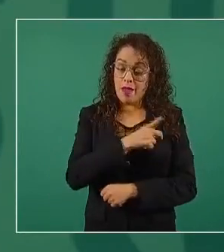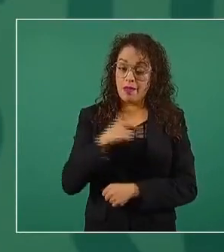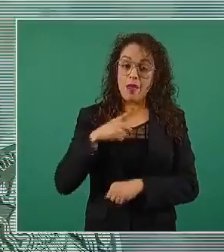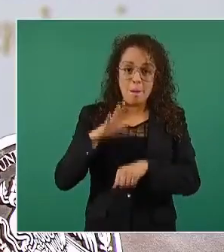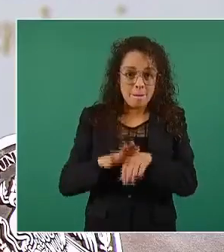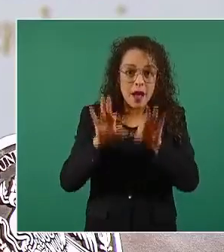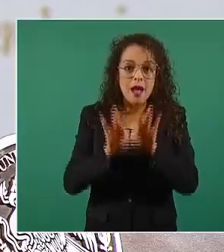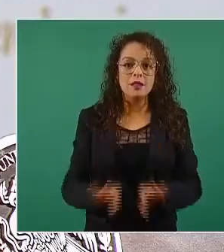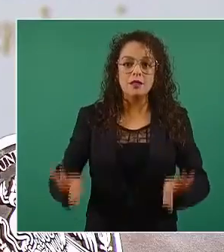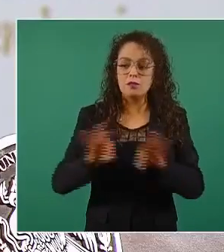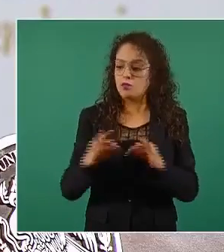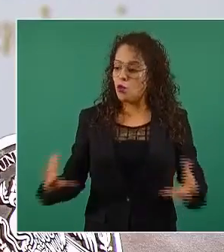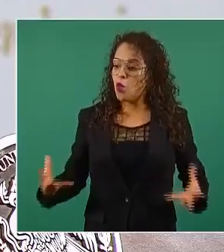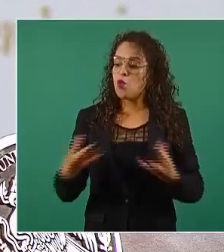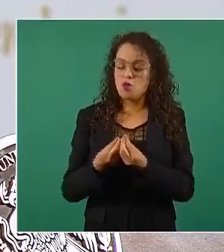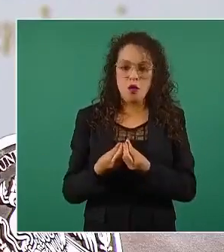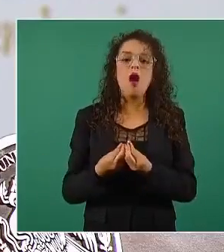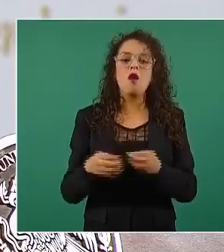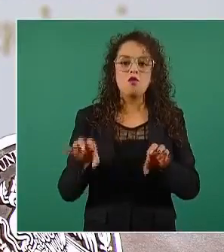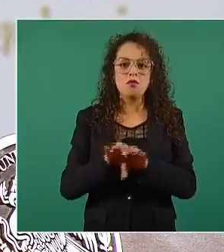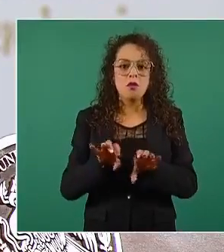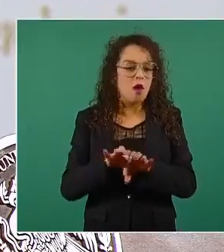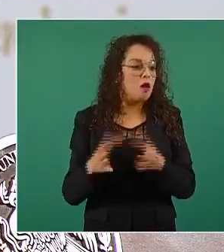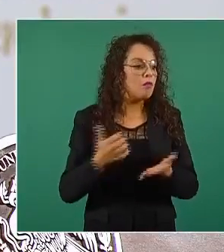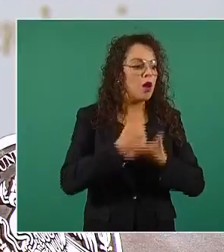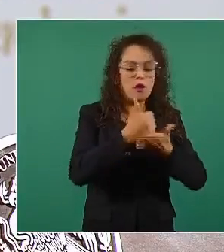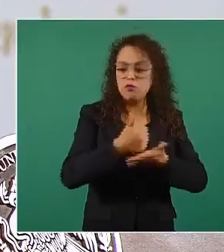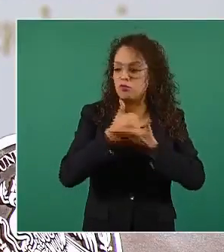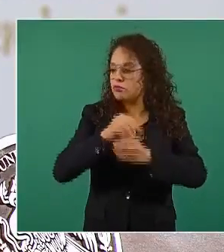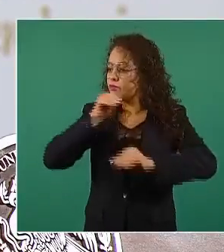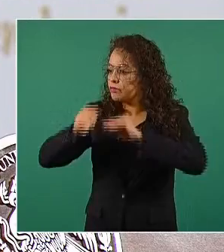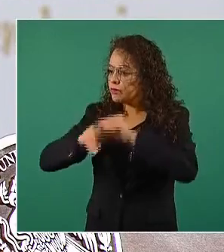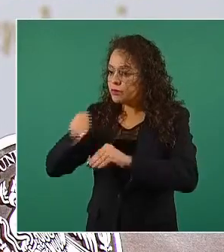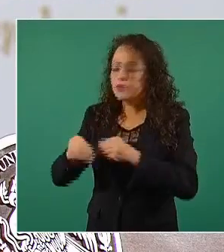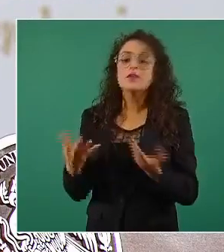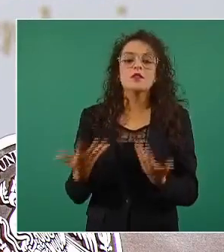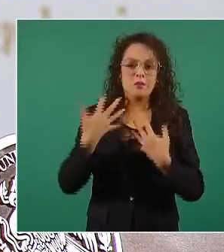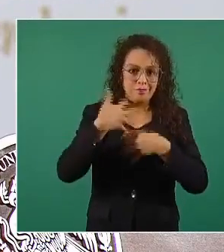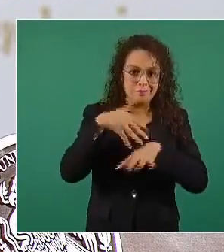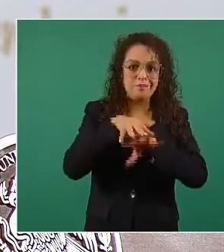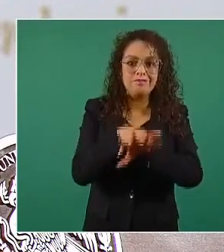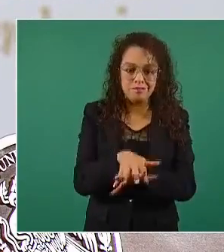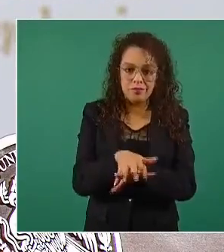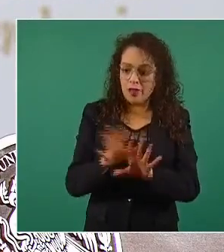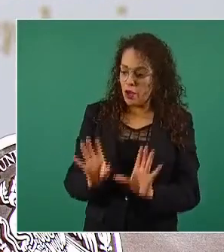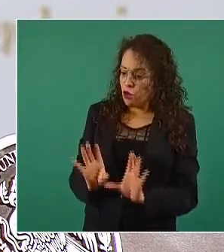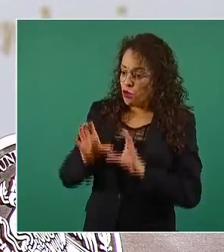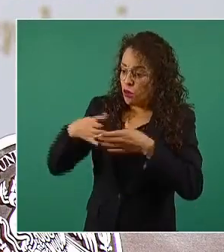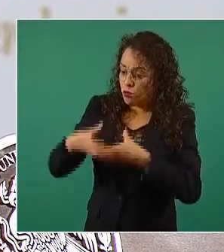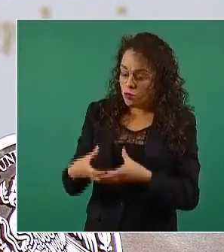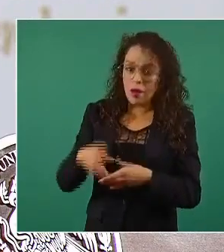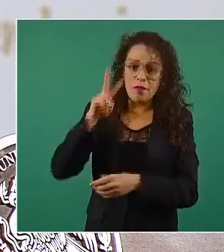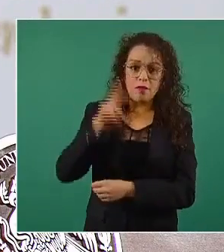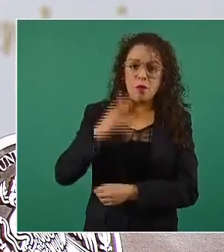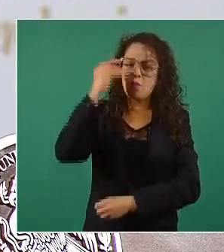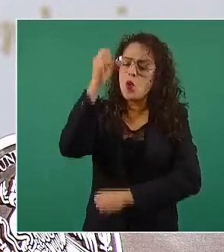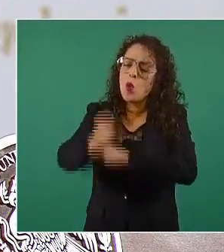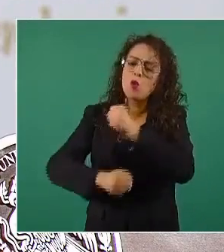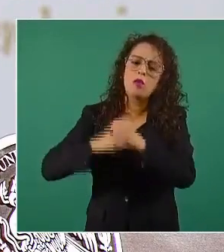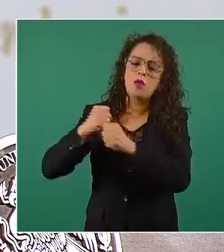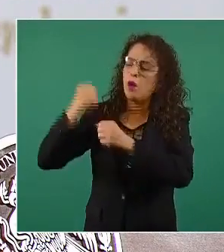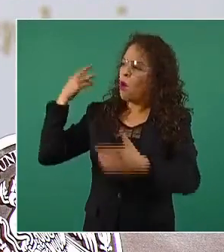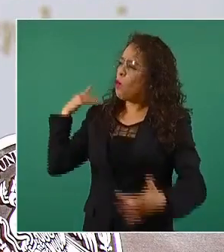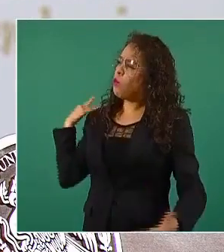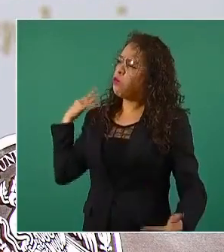ello construir una nación incluyente para una comunidad que durante siglos, y no exagero,